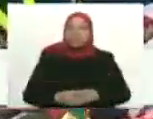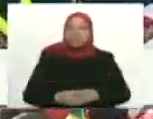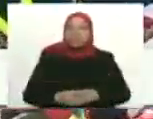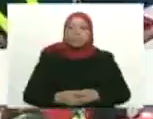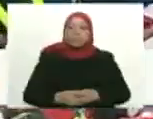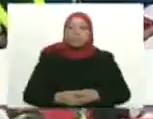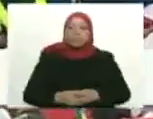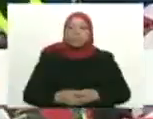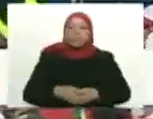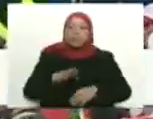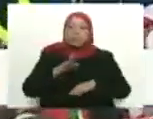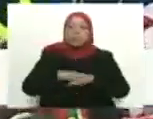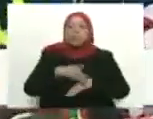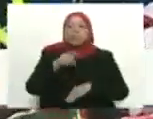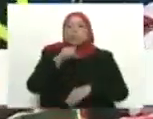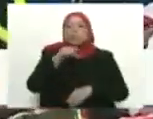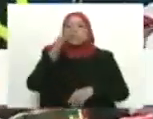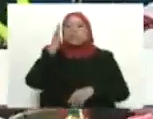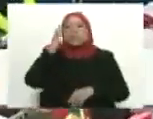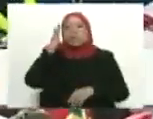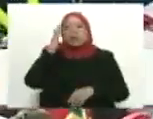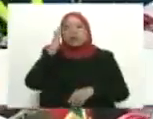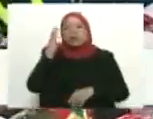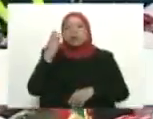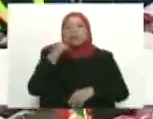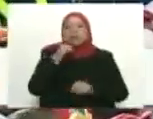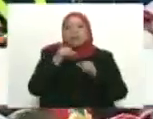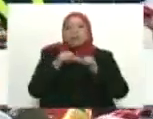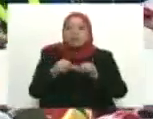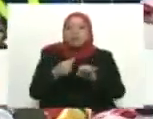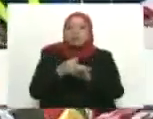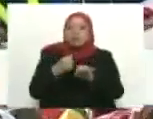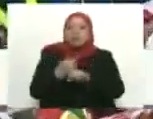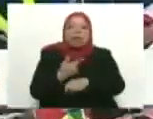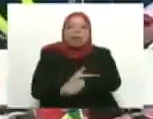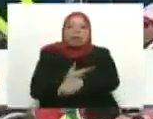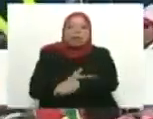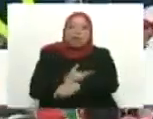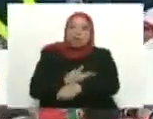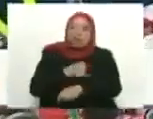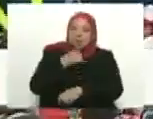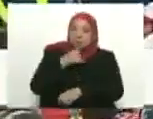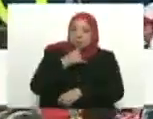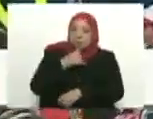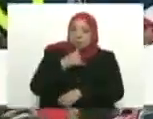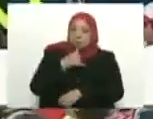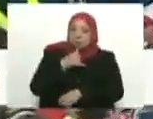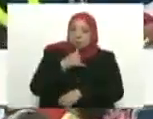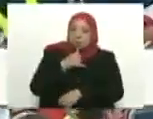Porque ustedes saben que tenemos que seguir organizando, hermano gobernador. esta,